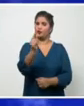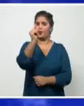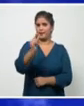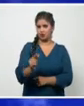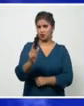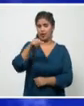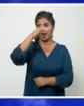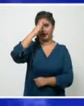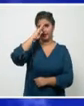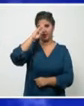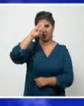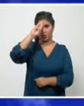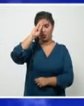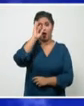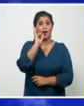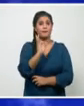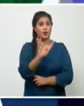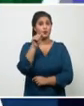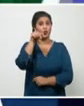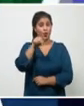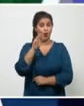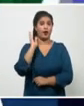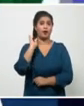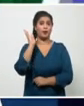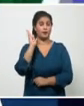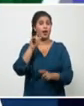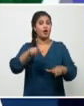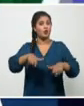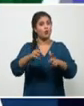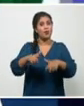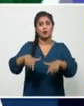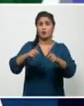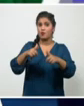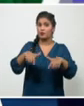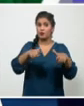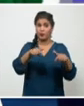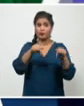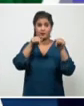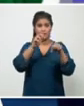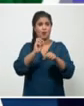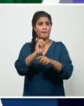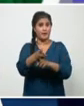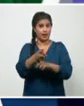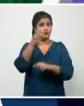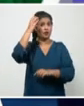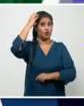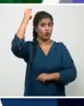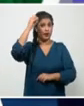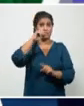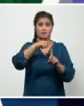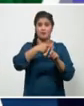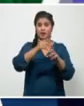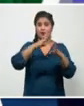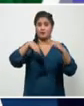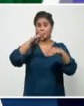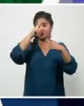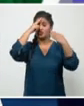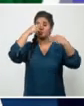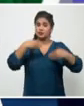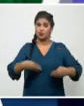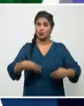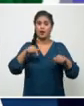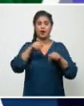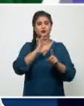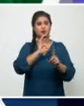Con un llamado a la responsabilidad y al cumplimiento con todo rigor del plan de prevención y control de la COVID-19, inició su